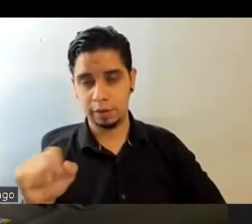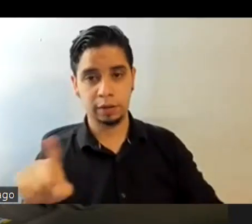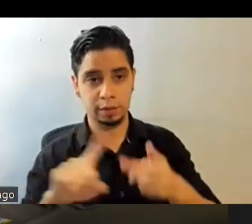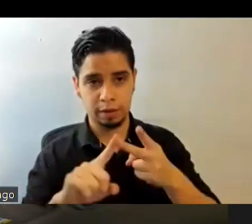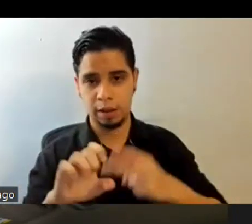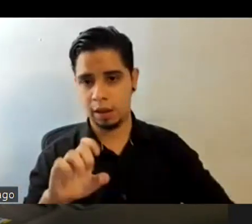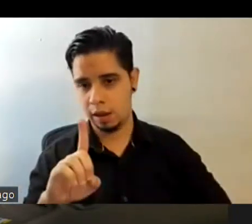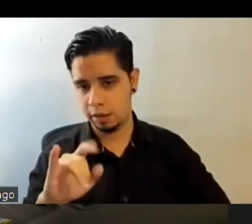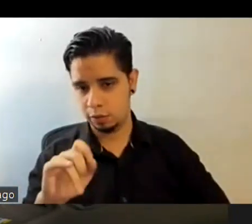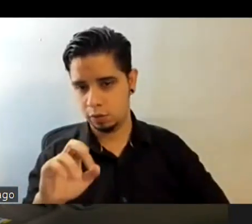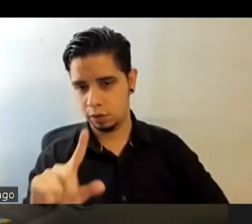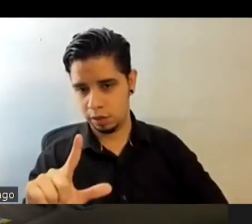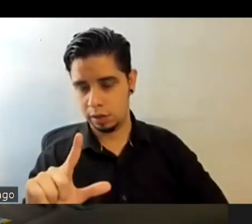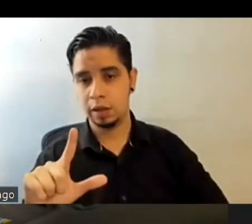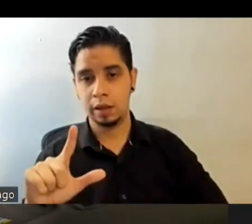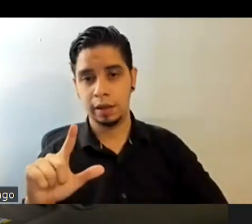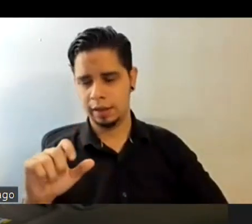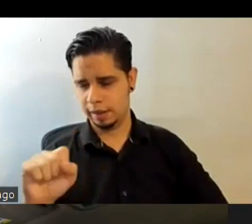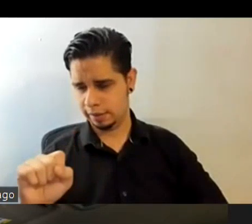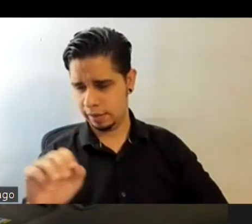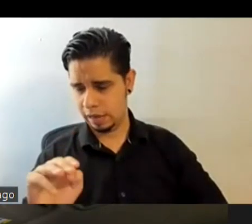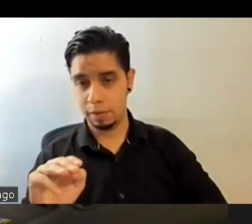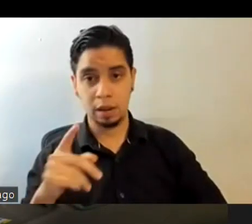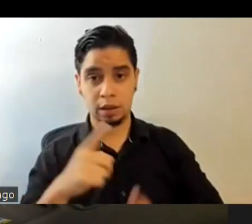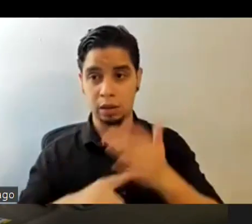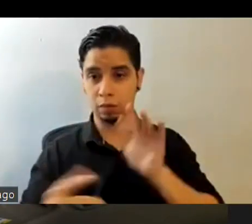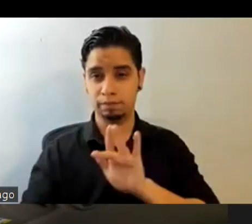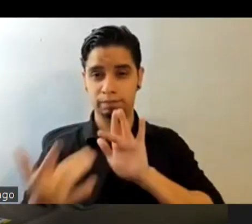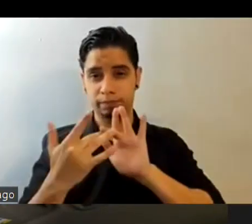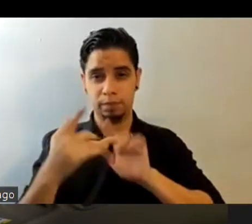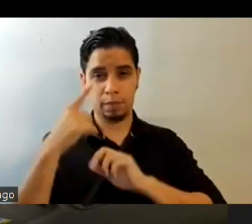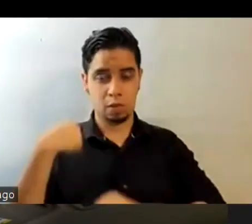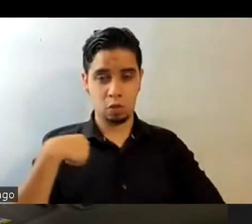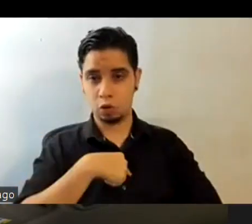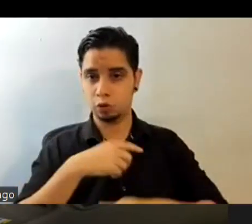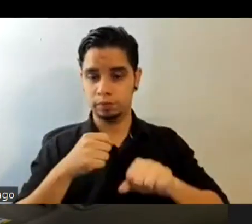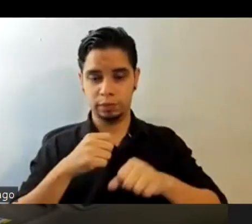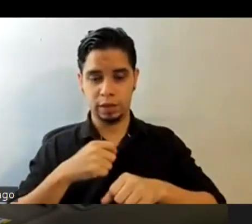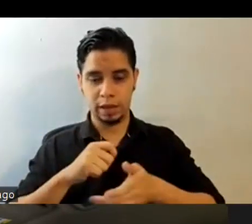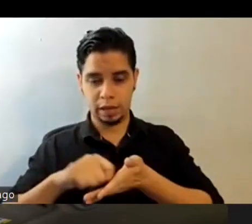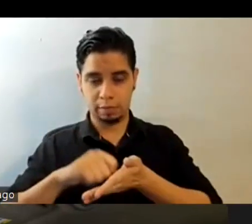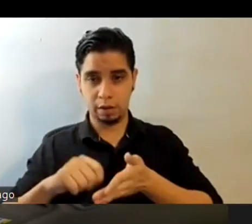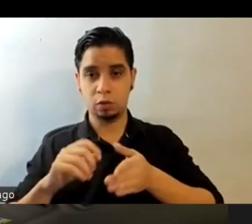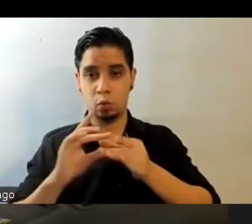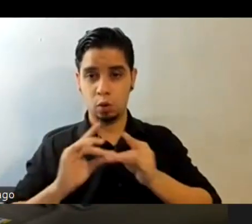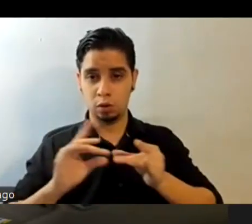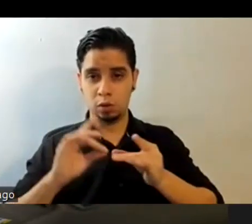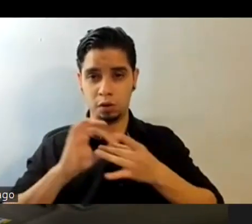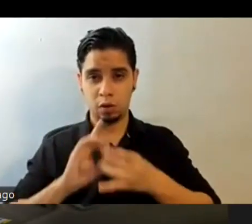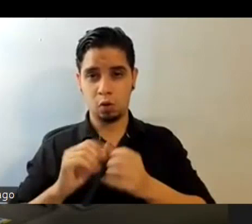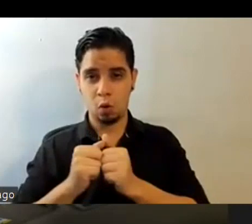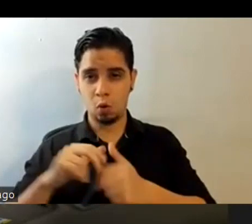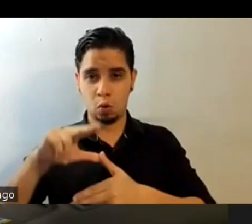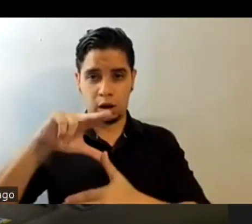que nos hicieron un acercamiento para que escribiéramos unos cuentos acerca del huracán. Así que esa fue la primera vez que